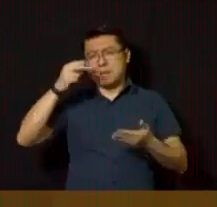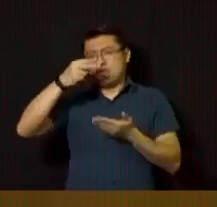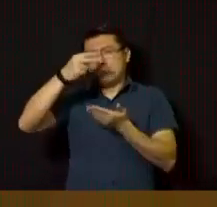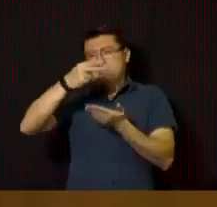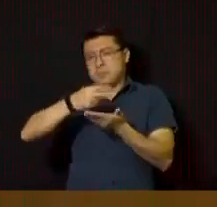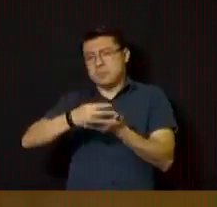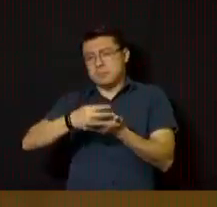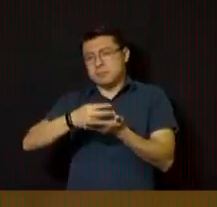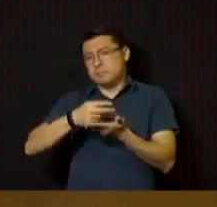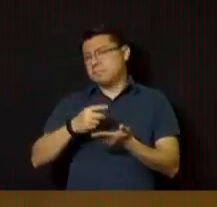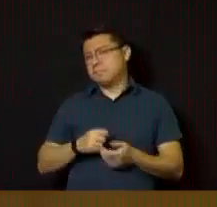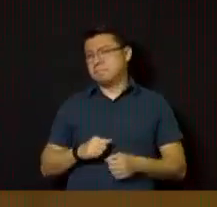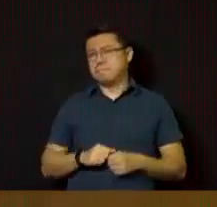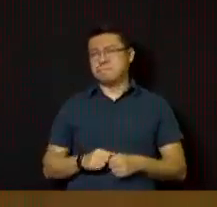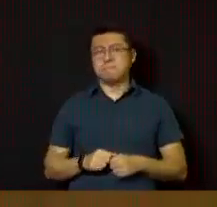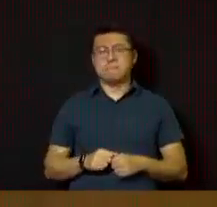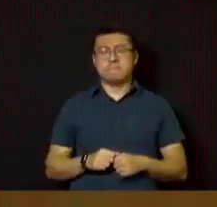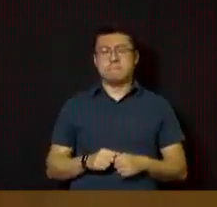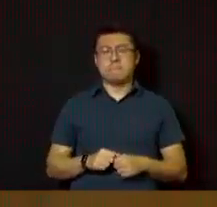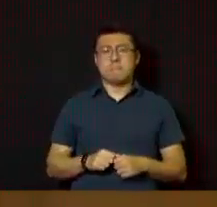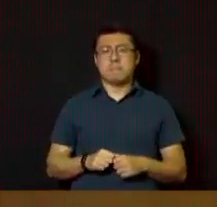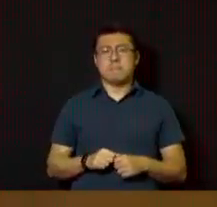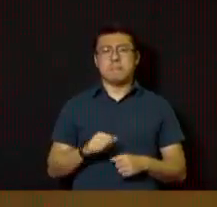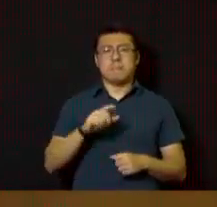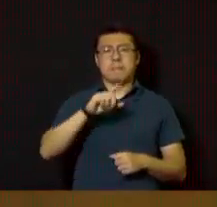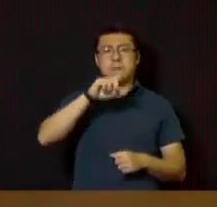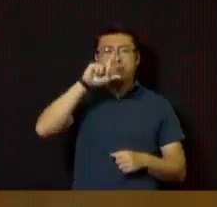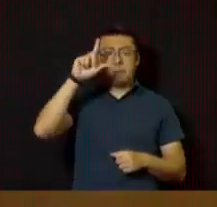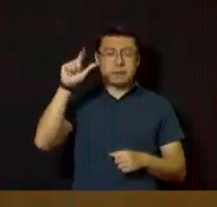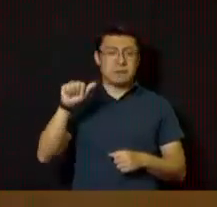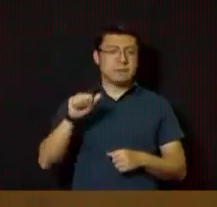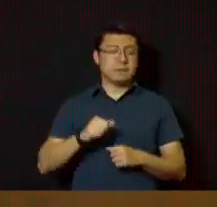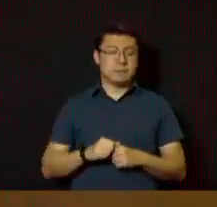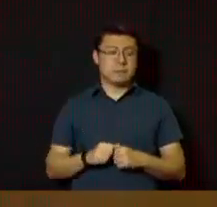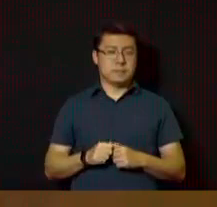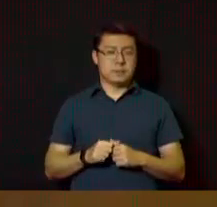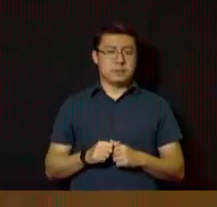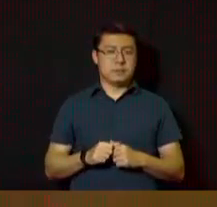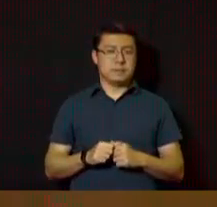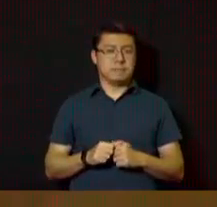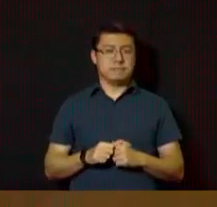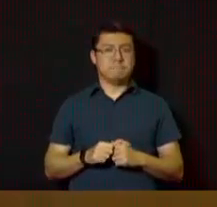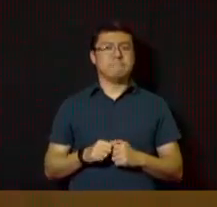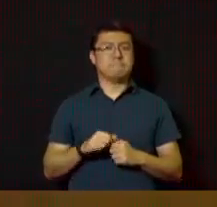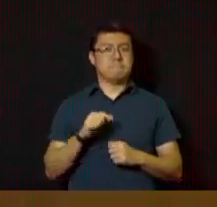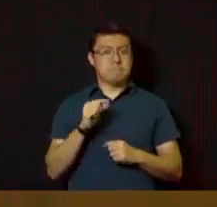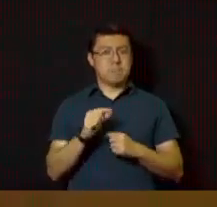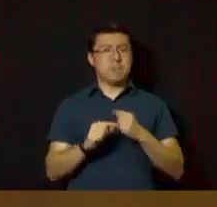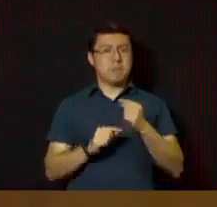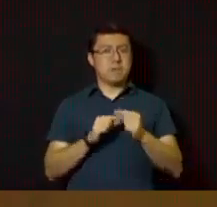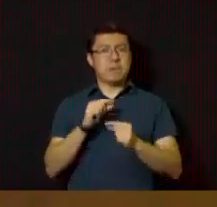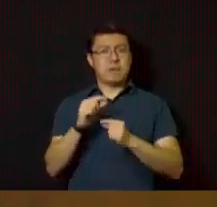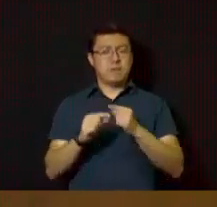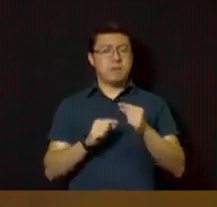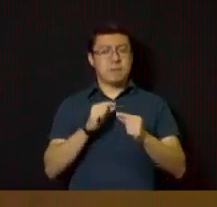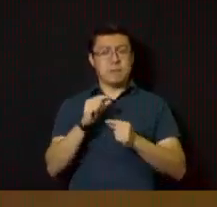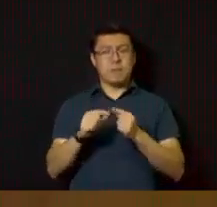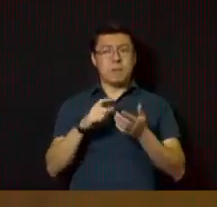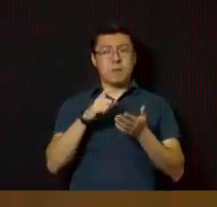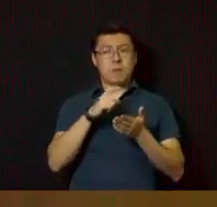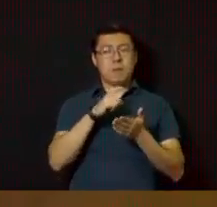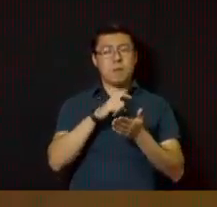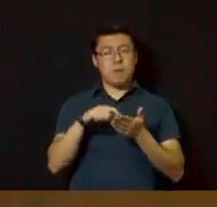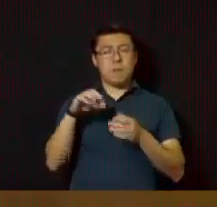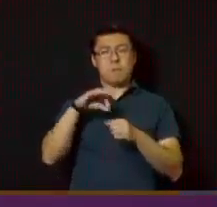en el taburete. Y después ya tuve para comprarme un colchón. Me acuerdo